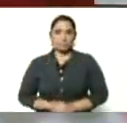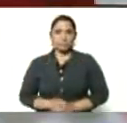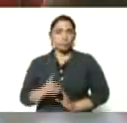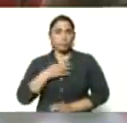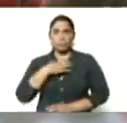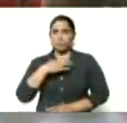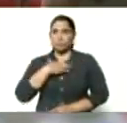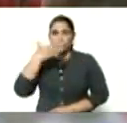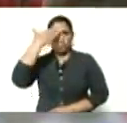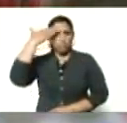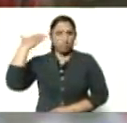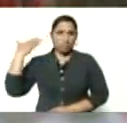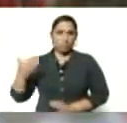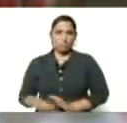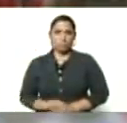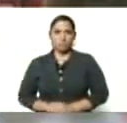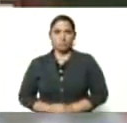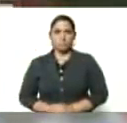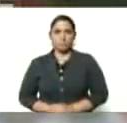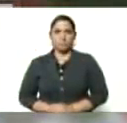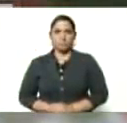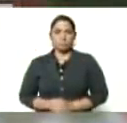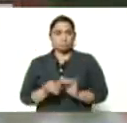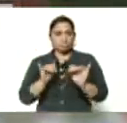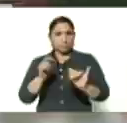Inolvidable ese día.